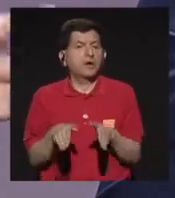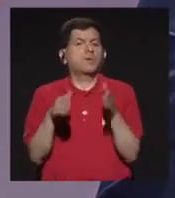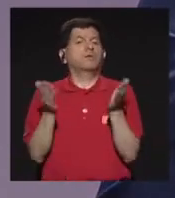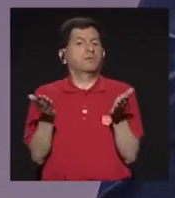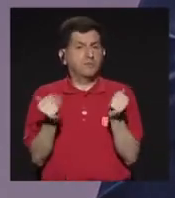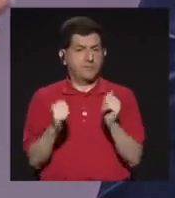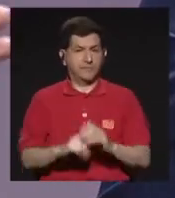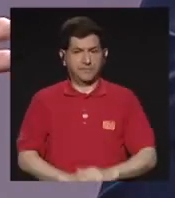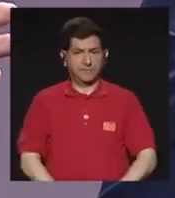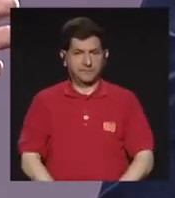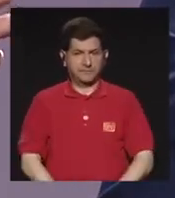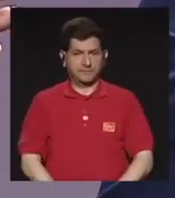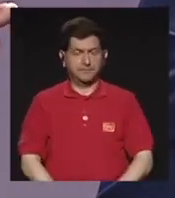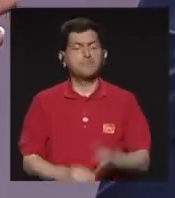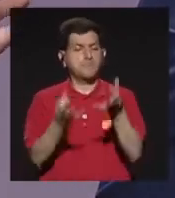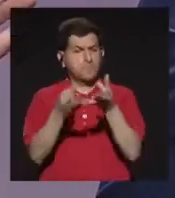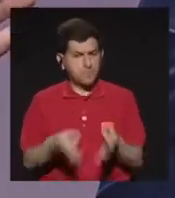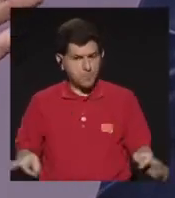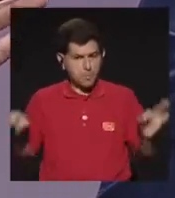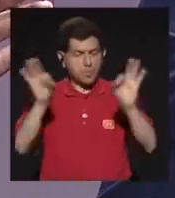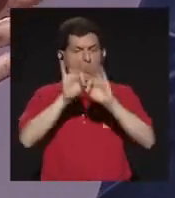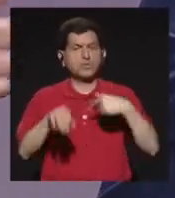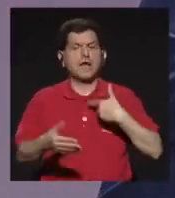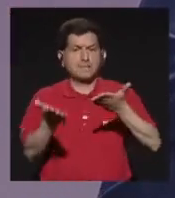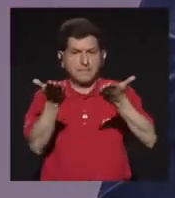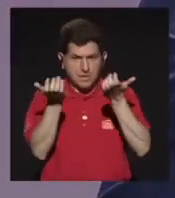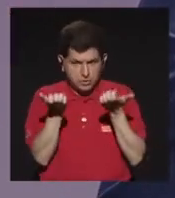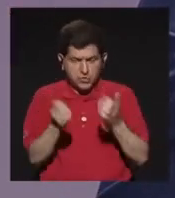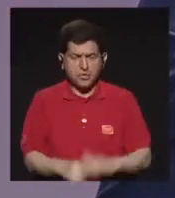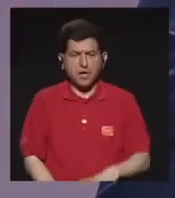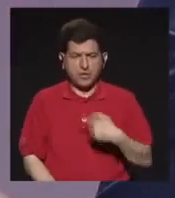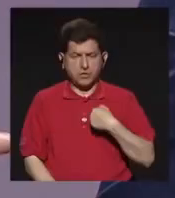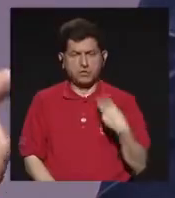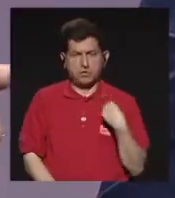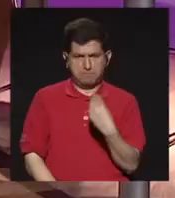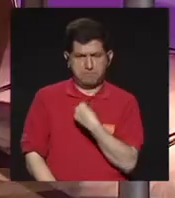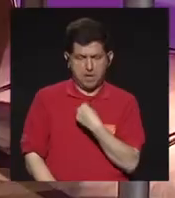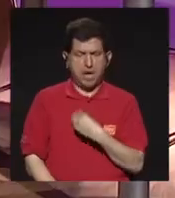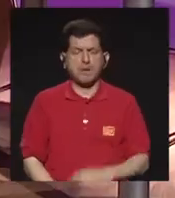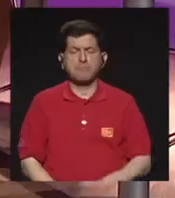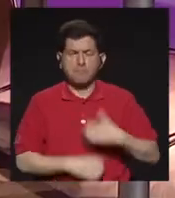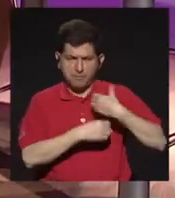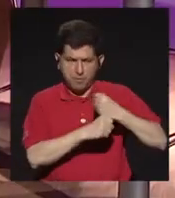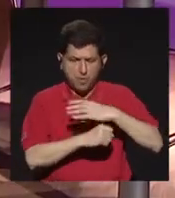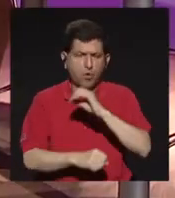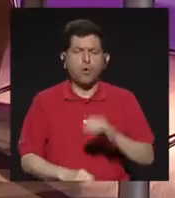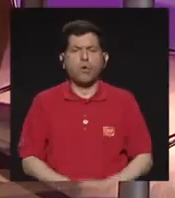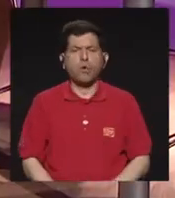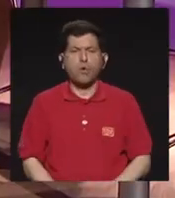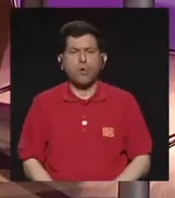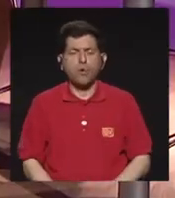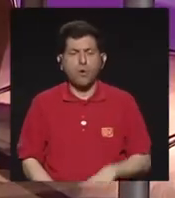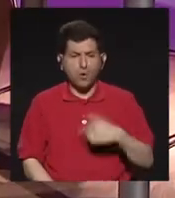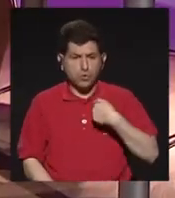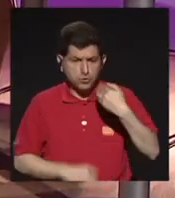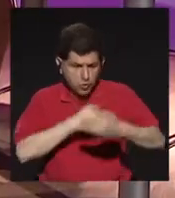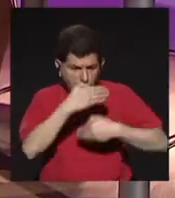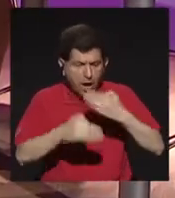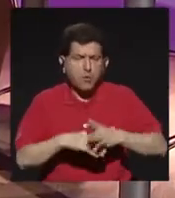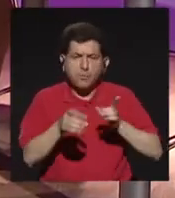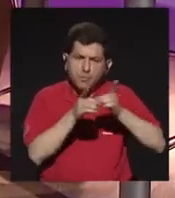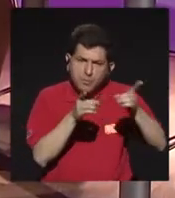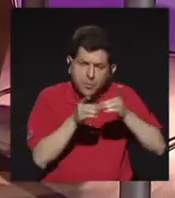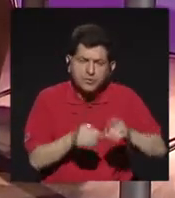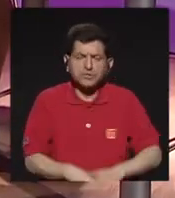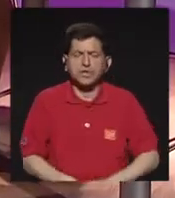eso? Entonces, sí es importante, si yo quiero llegar a ser síndica, quiero llegar a ser regidora, pues yo tengo que entrar en un proceso distrital, y tengo que escribir